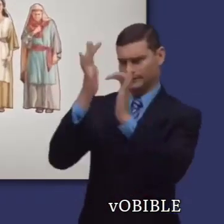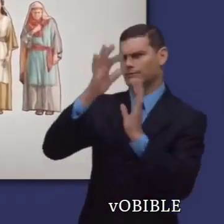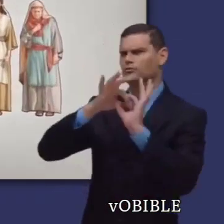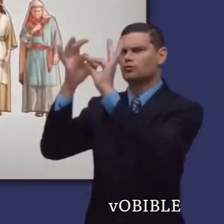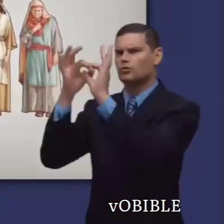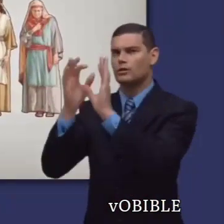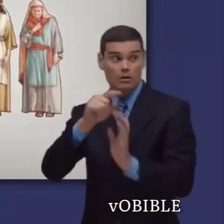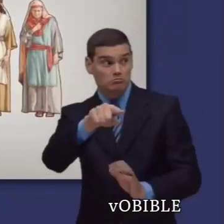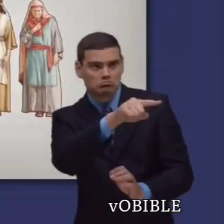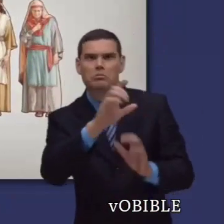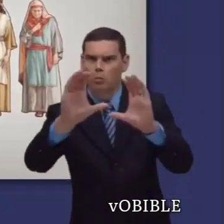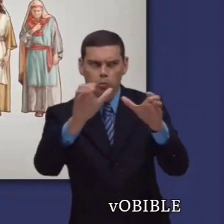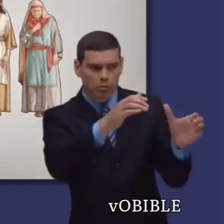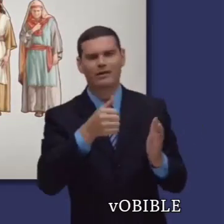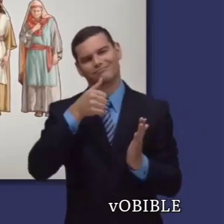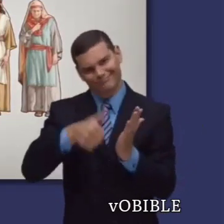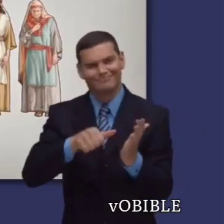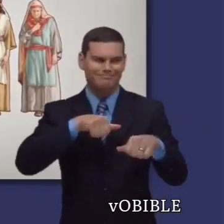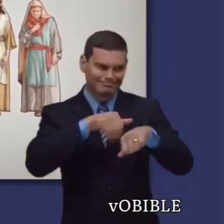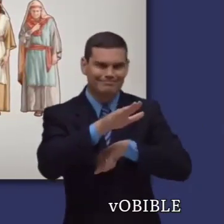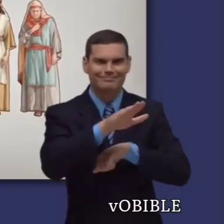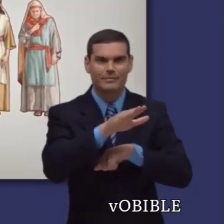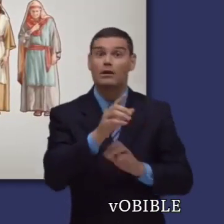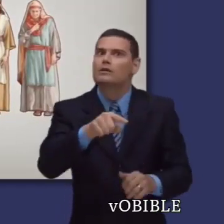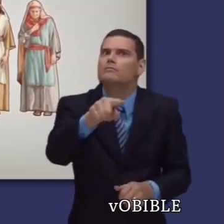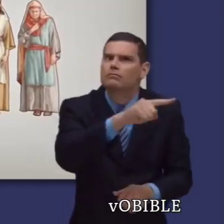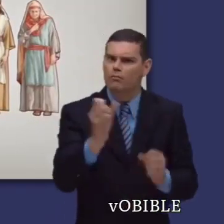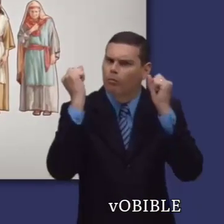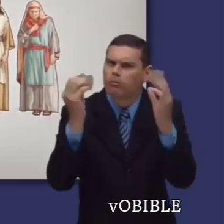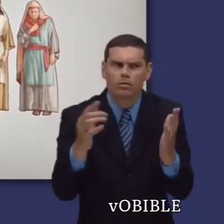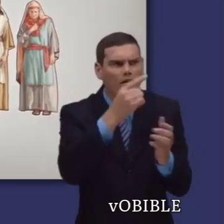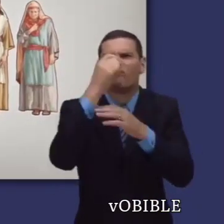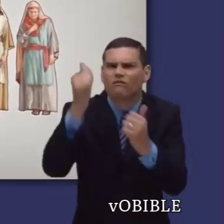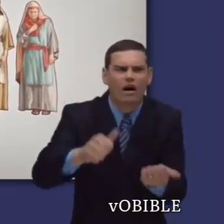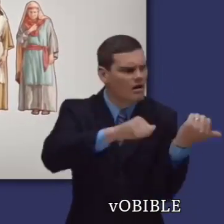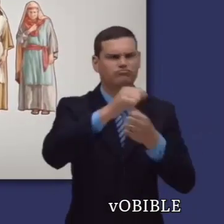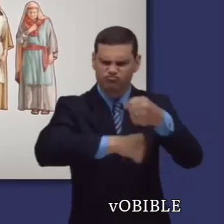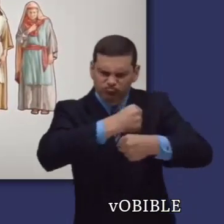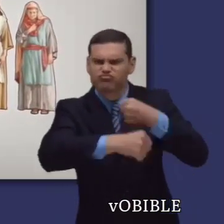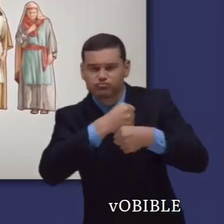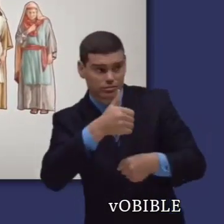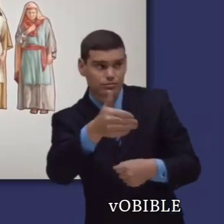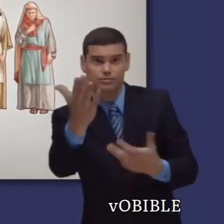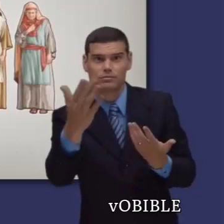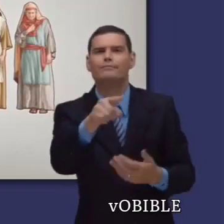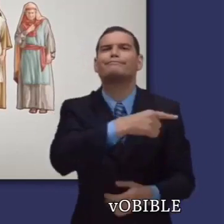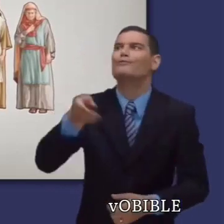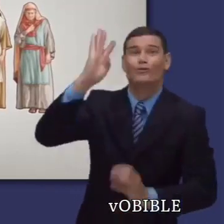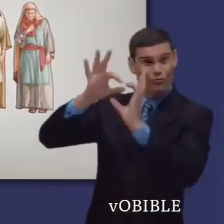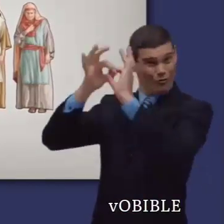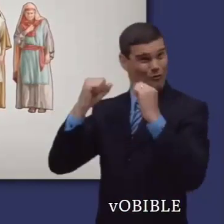años. Sin embargo, en sentido espiritual, algunos de ellos volvían a necesitar leche en vez de alimento